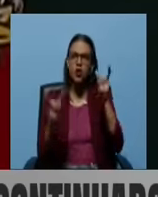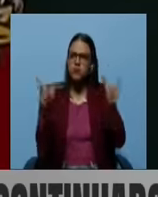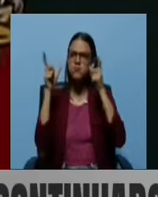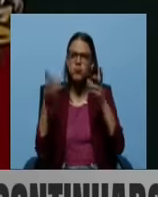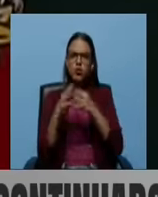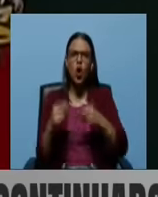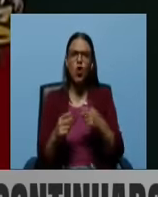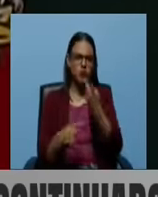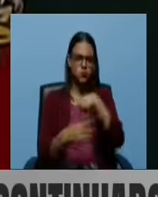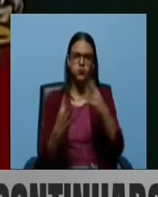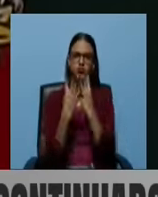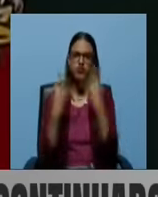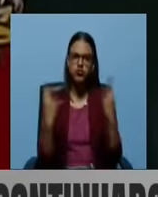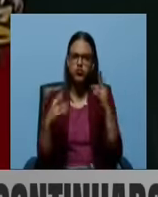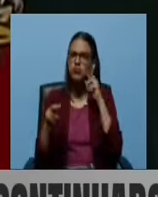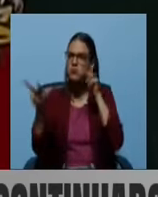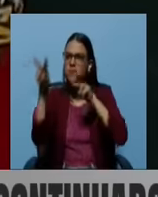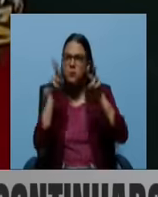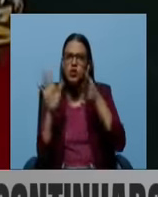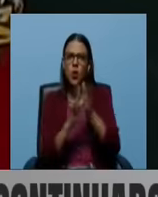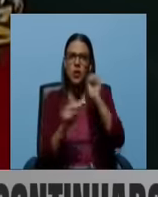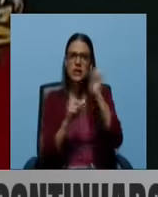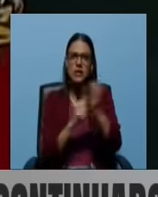organismos policiales.